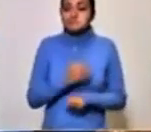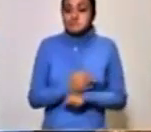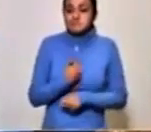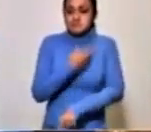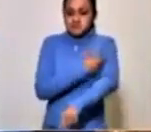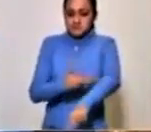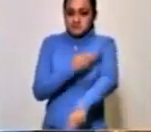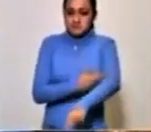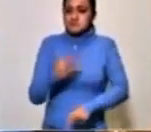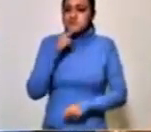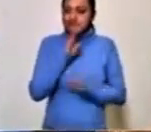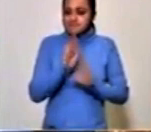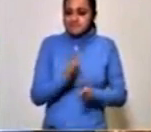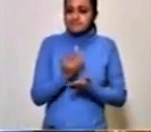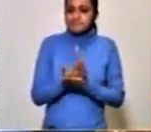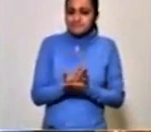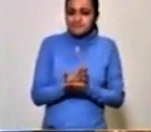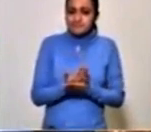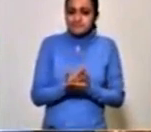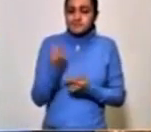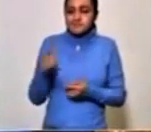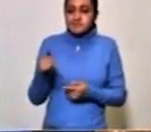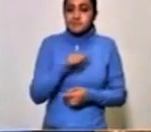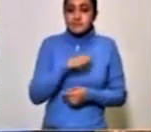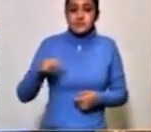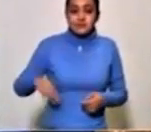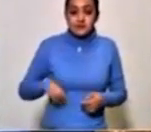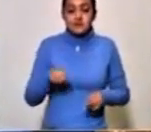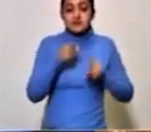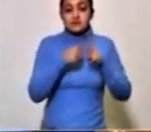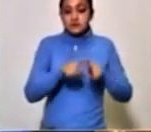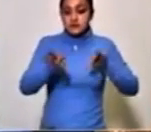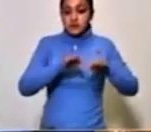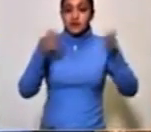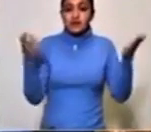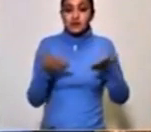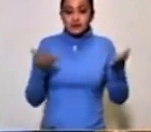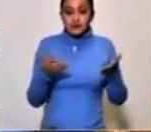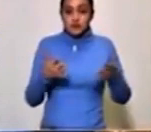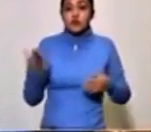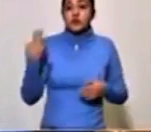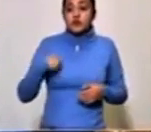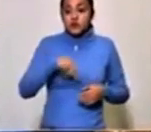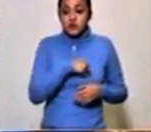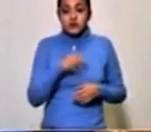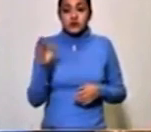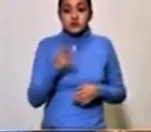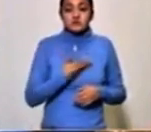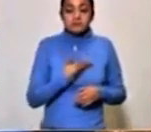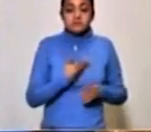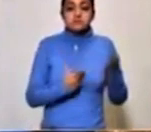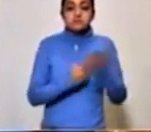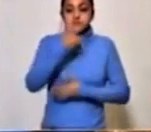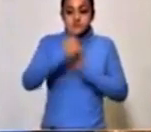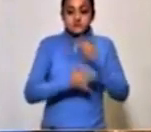resolver pronto. El ayuntamiento empezó a hacer trabajos. Nosotros tenemos inclusive ahí un